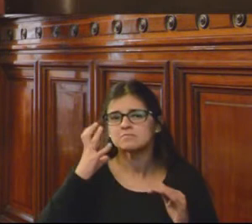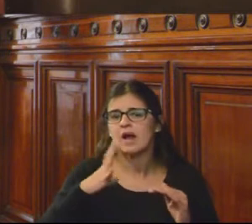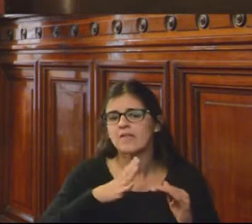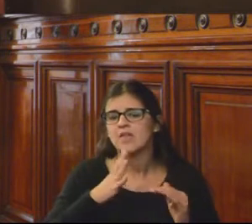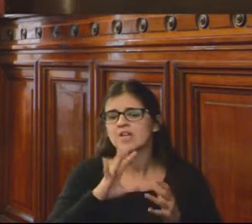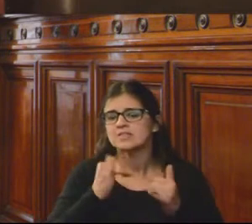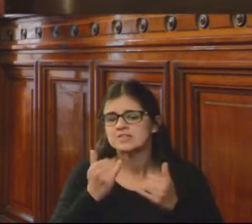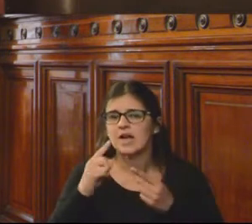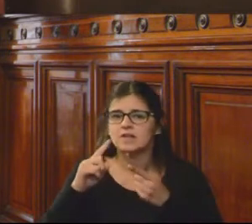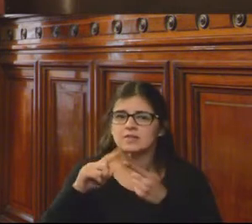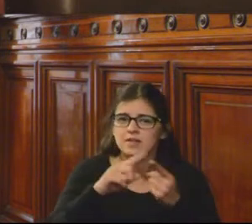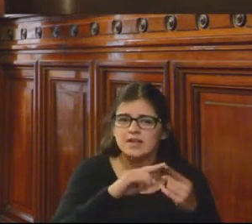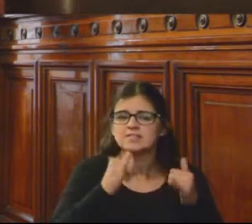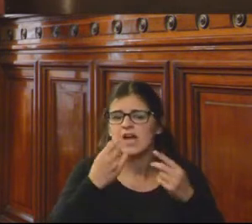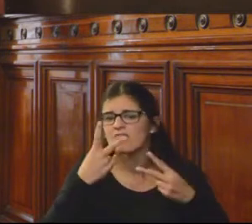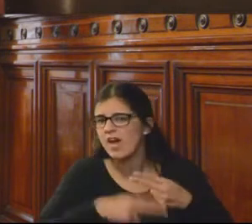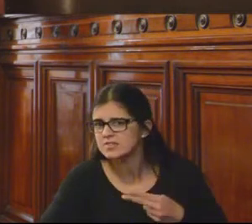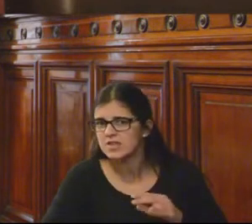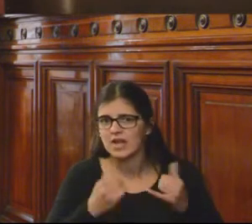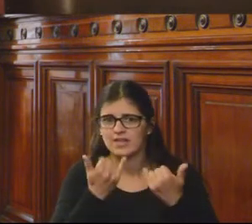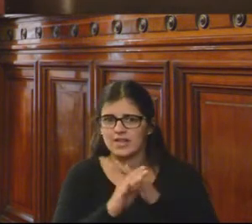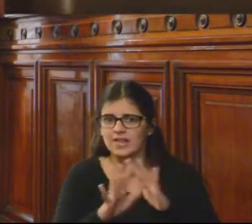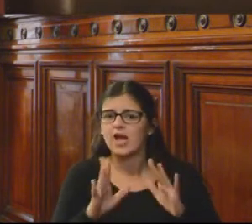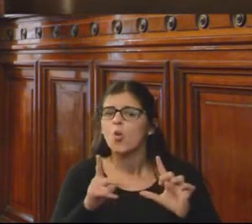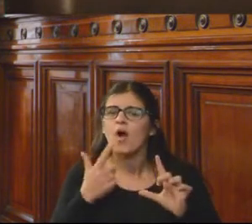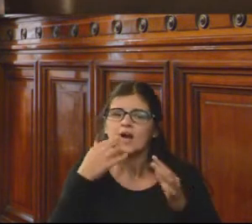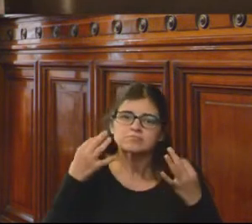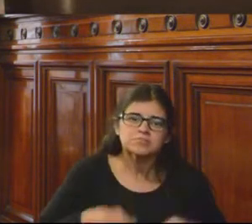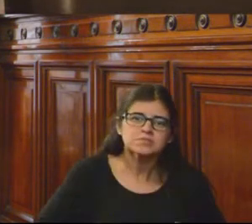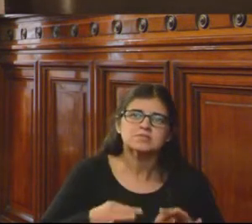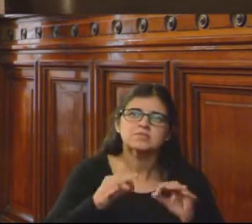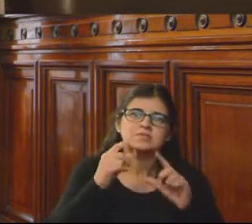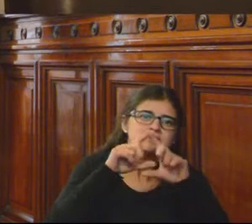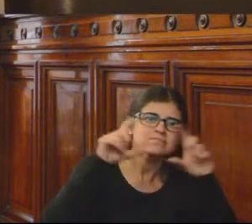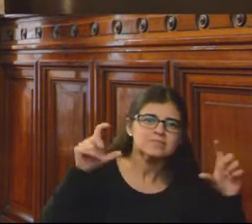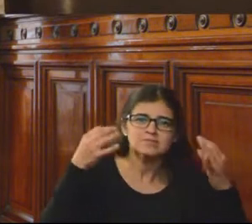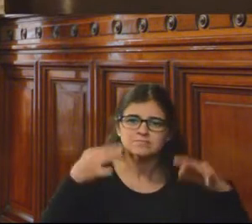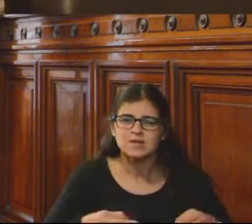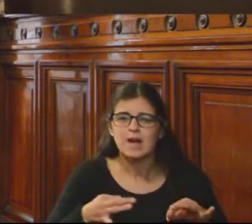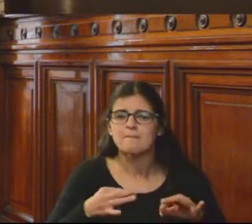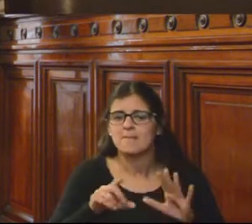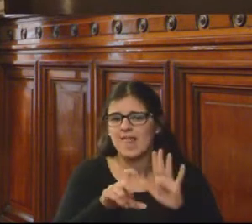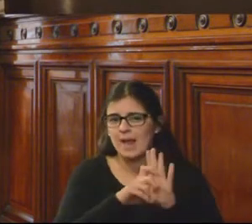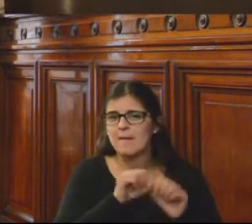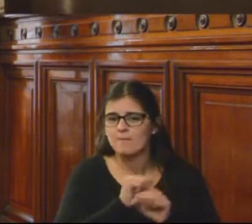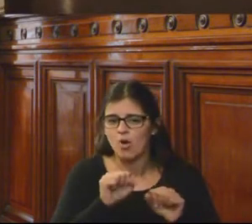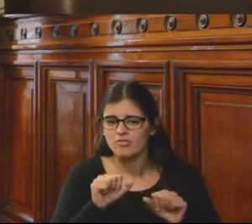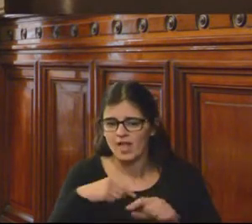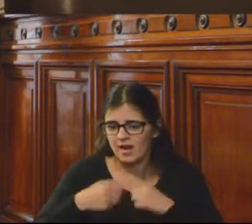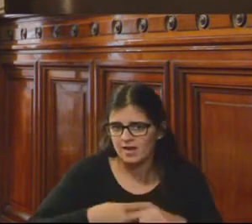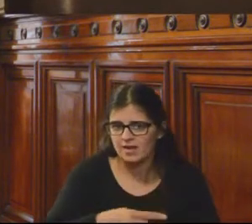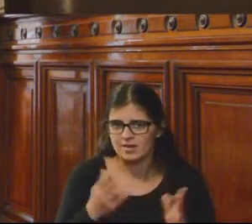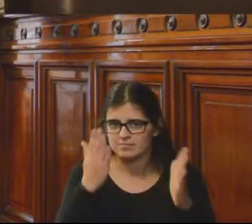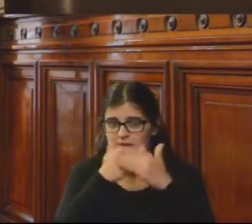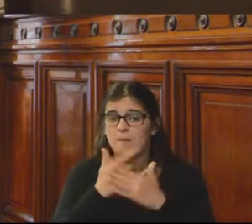las concesiones vencidas, es decir, que no tenían título legal para operar. En el tema de los casos